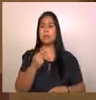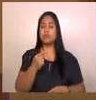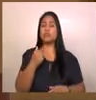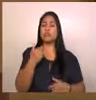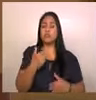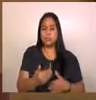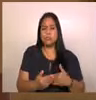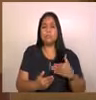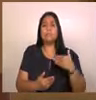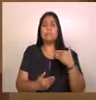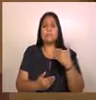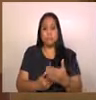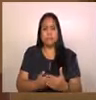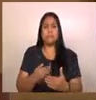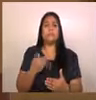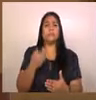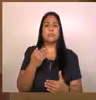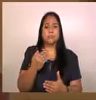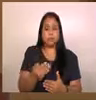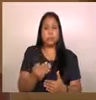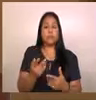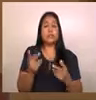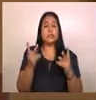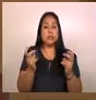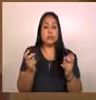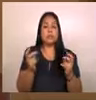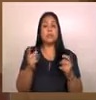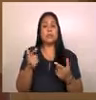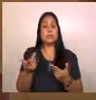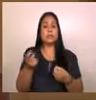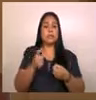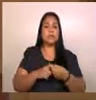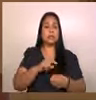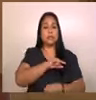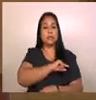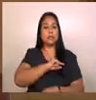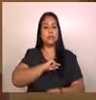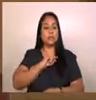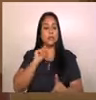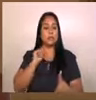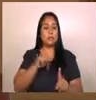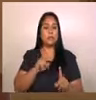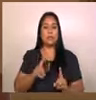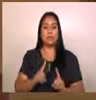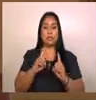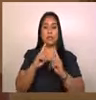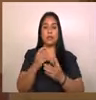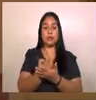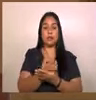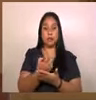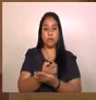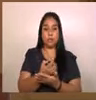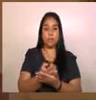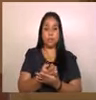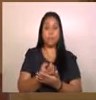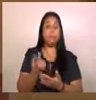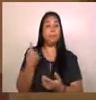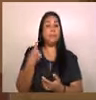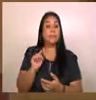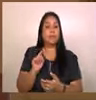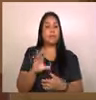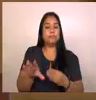pasos dentro del marco del Gabinete Específico de Desarrollo Económico para que